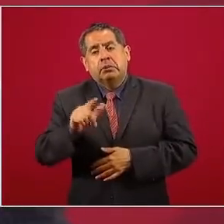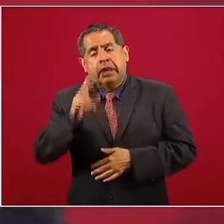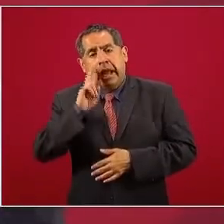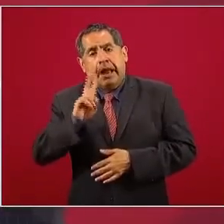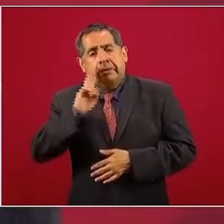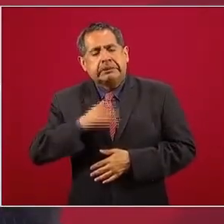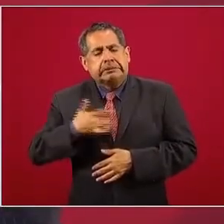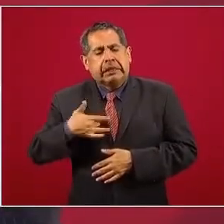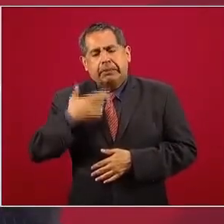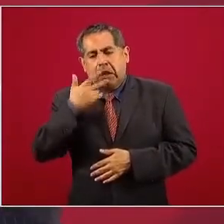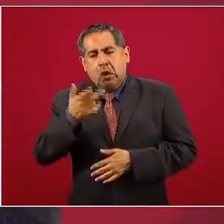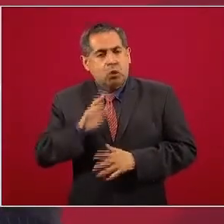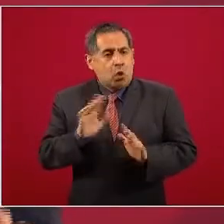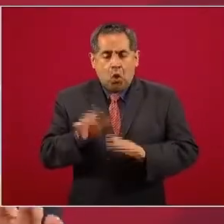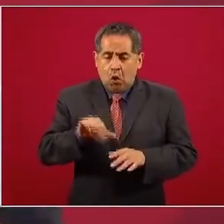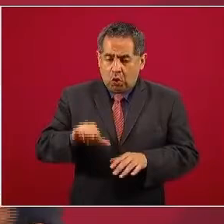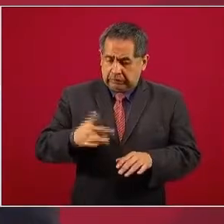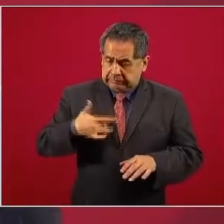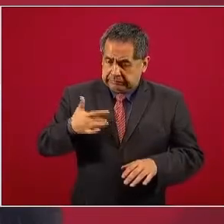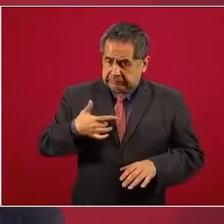y vaya a atención médica,